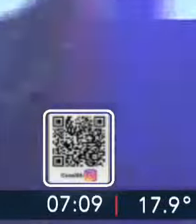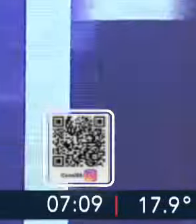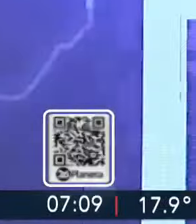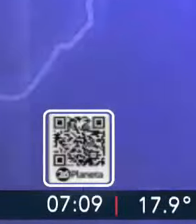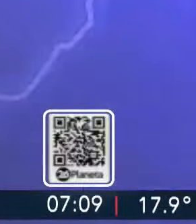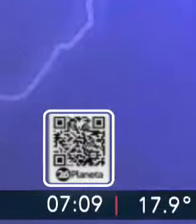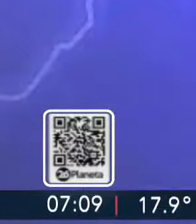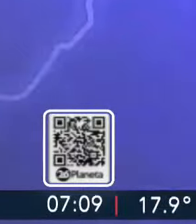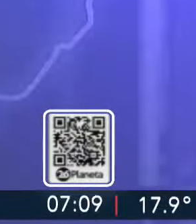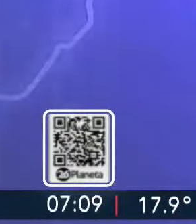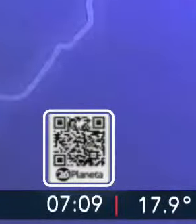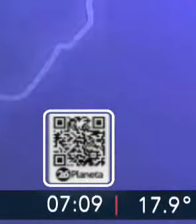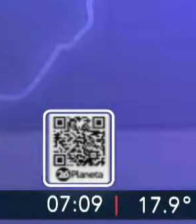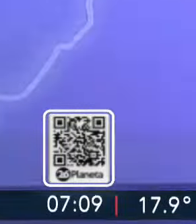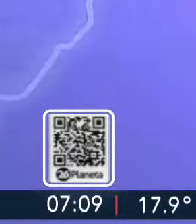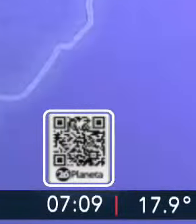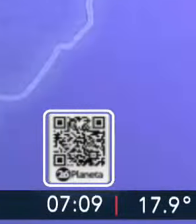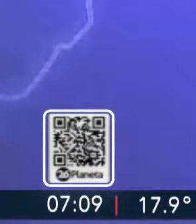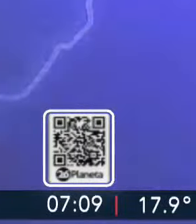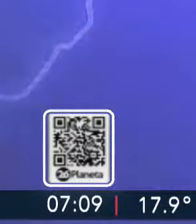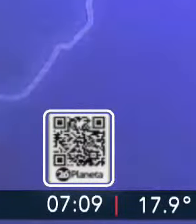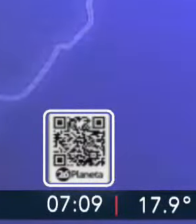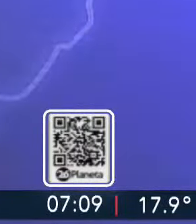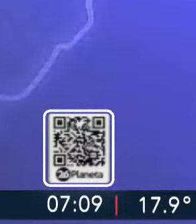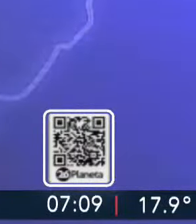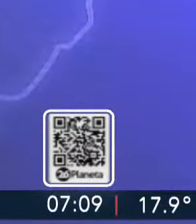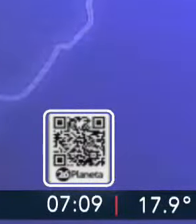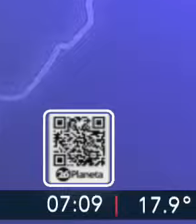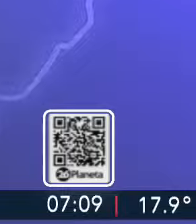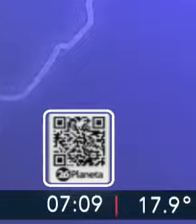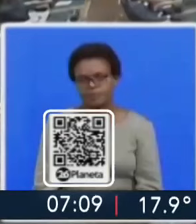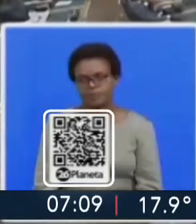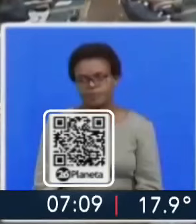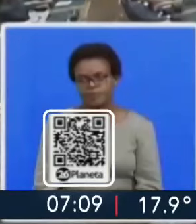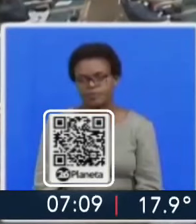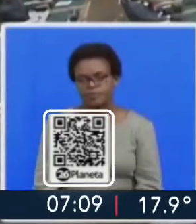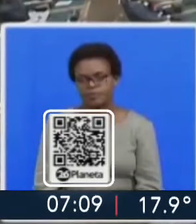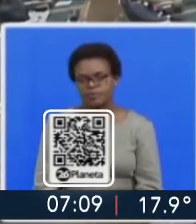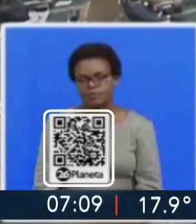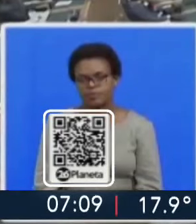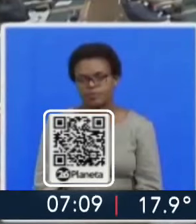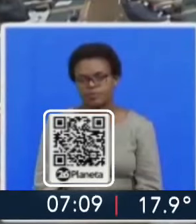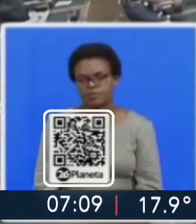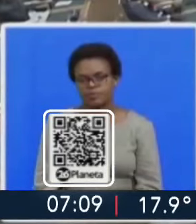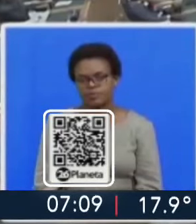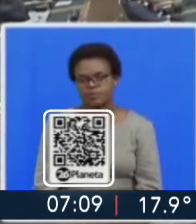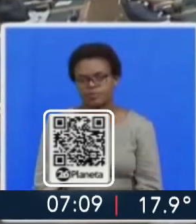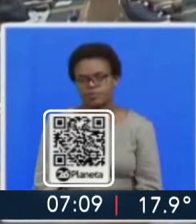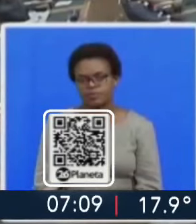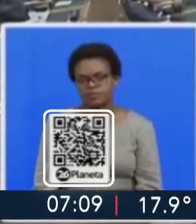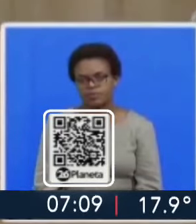hablábamos de los ataques a las centrales eléctricas en Ucrania Europa por supuesto y ahora nos vamos a África puntualmente a zimbabwe para hablar de un